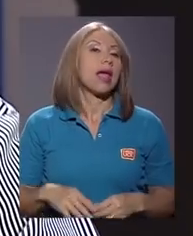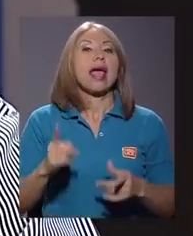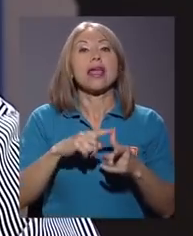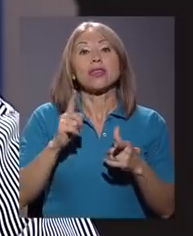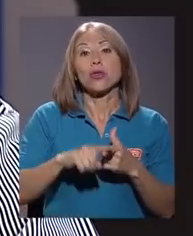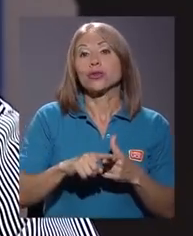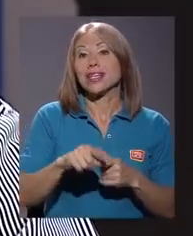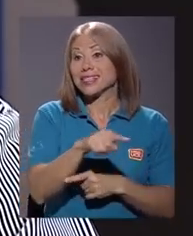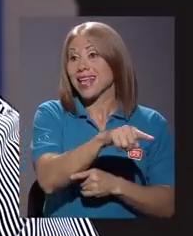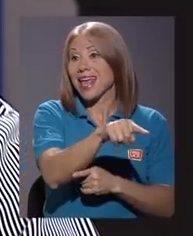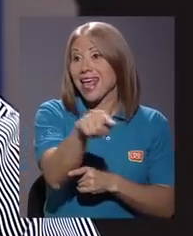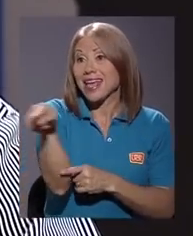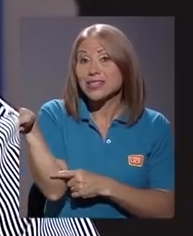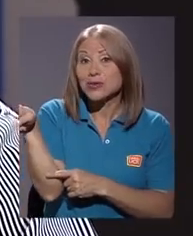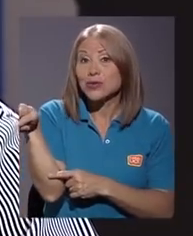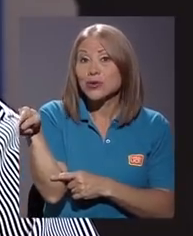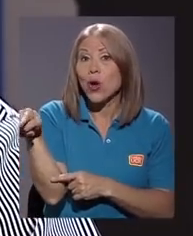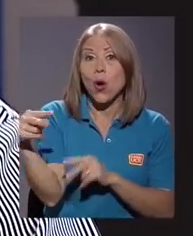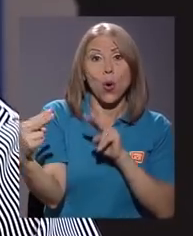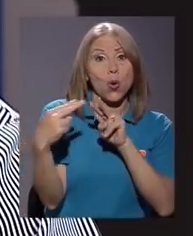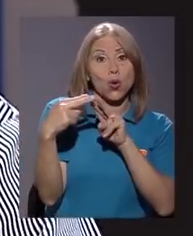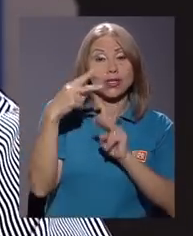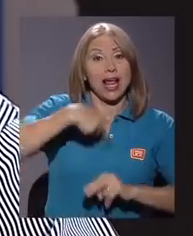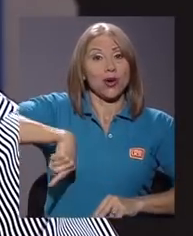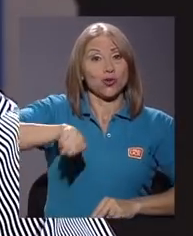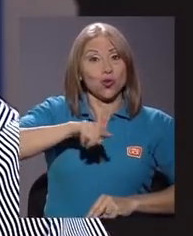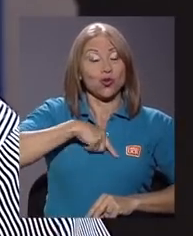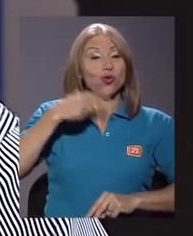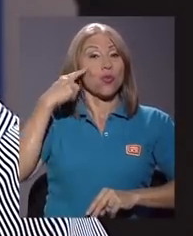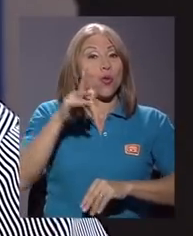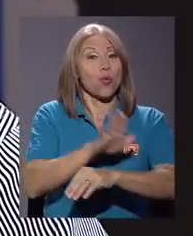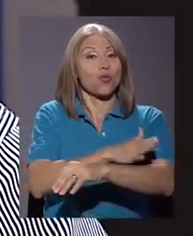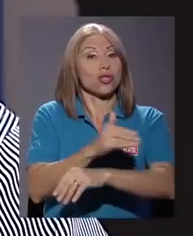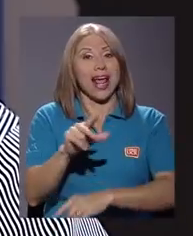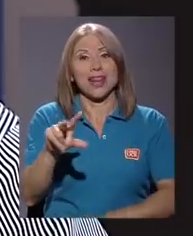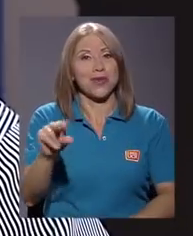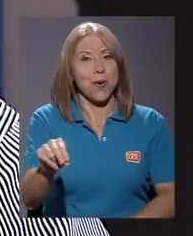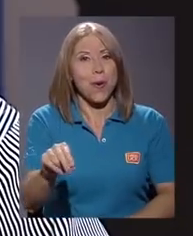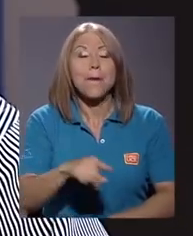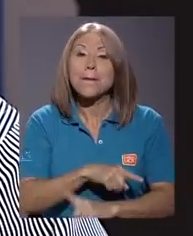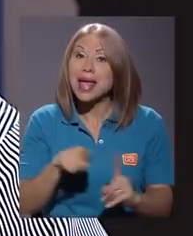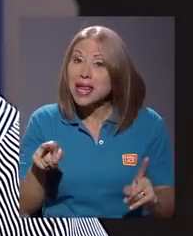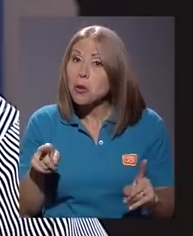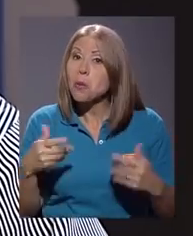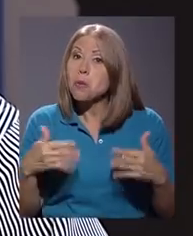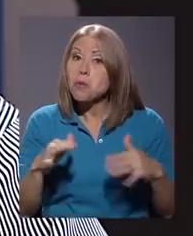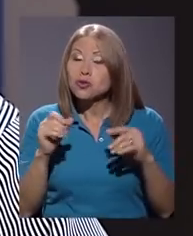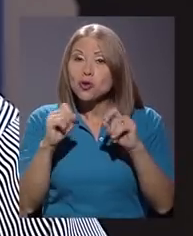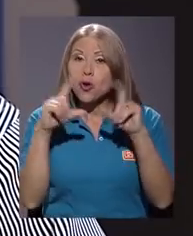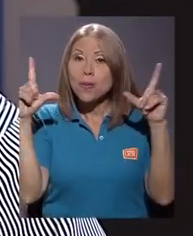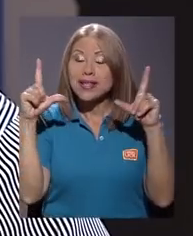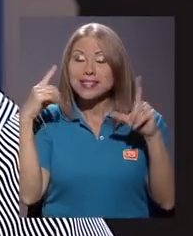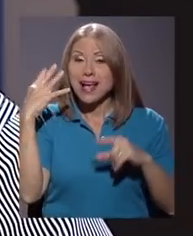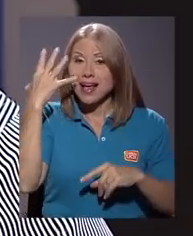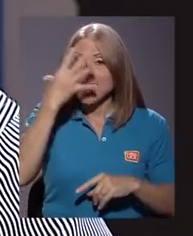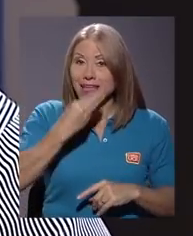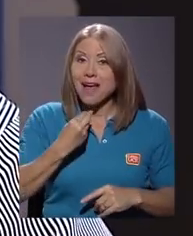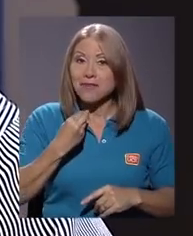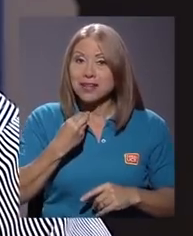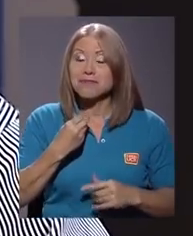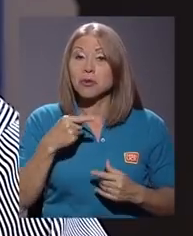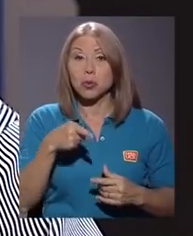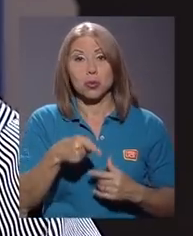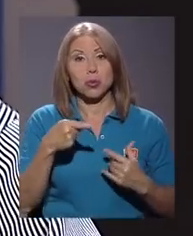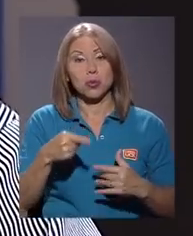conocen por eso pero es una sorpresa agradable entonces para mí es muy bonito también y y y veo como que